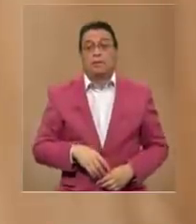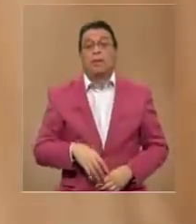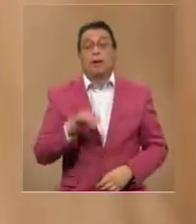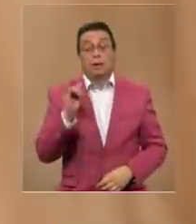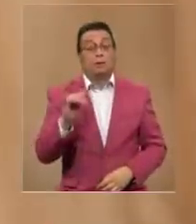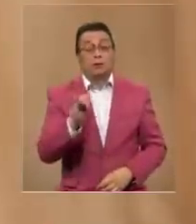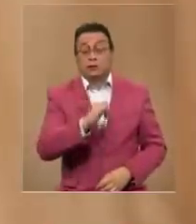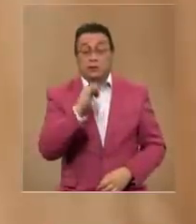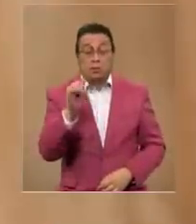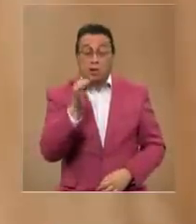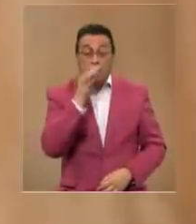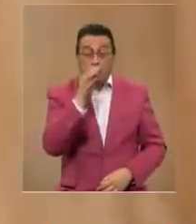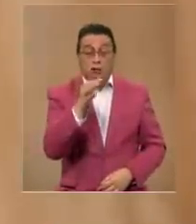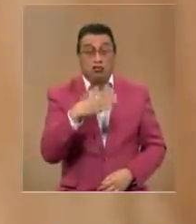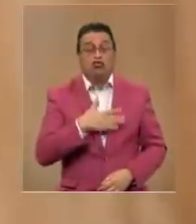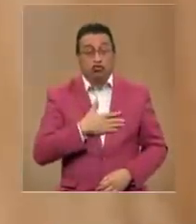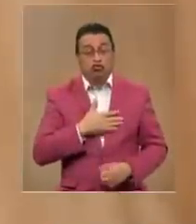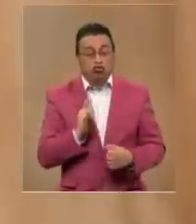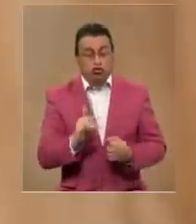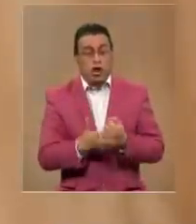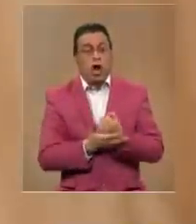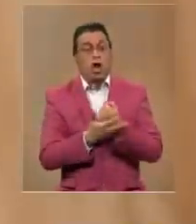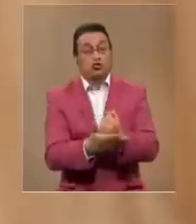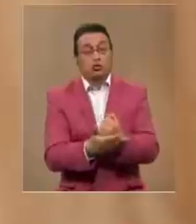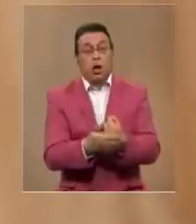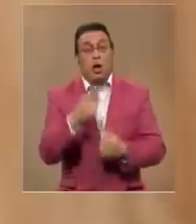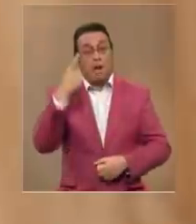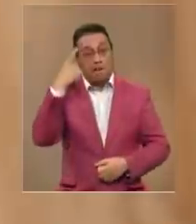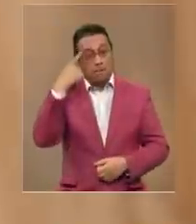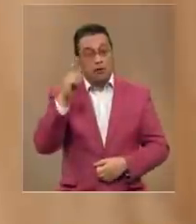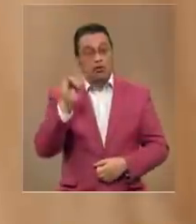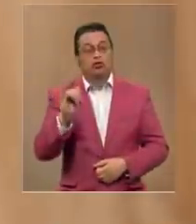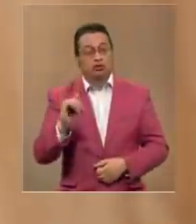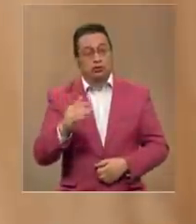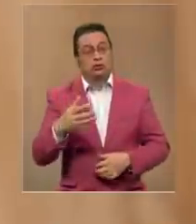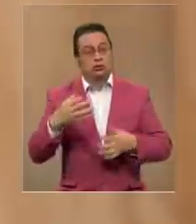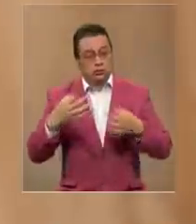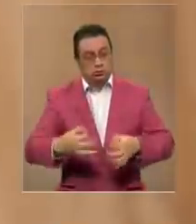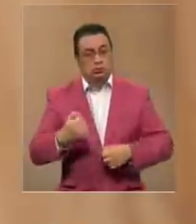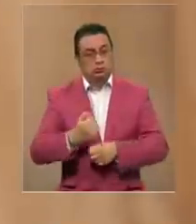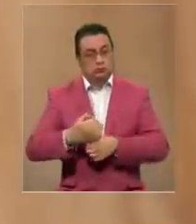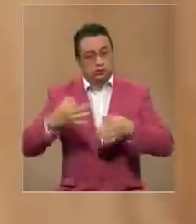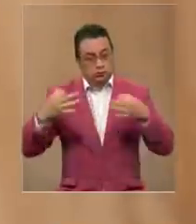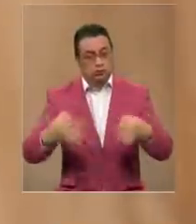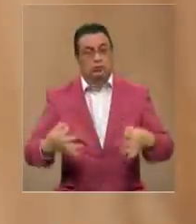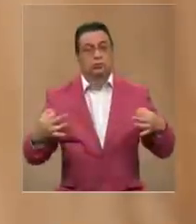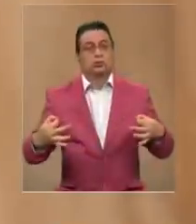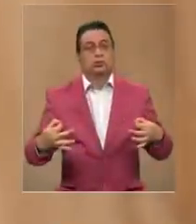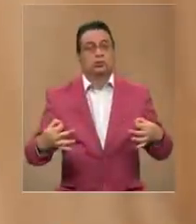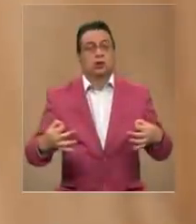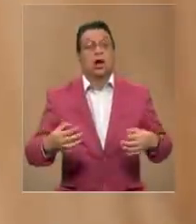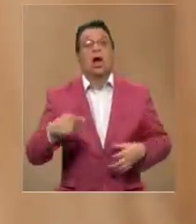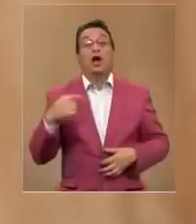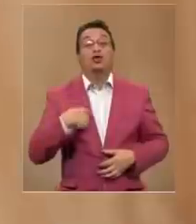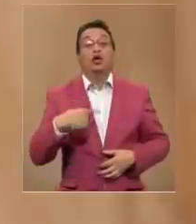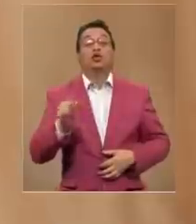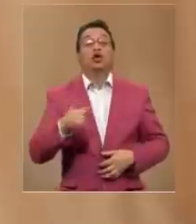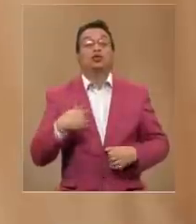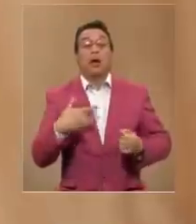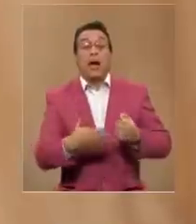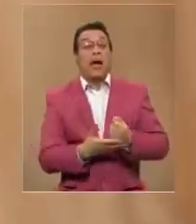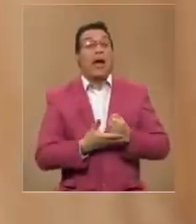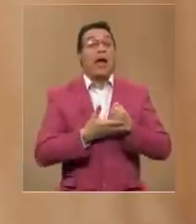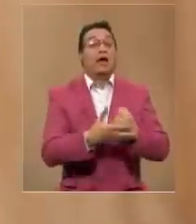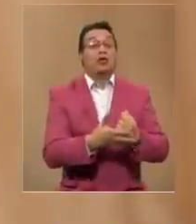Y siempre le digo eso, yo colaboro, pero mientras haya una buena intención. Yo no voy a colaborar en